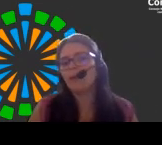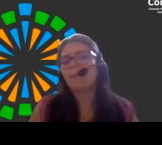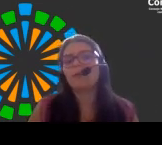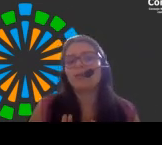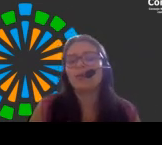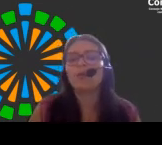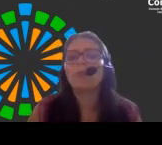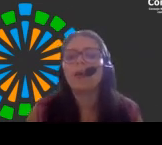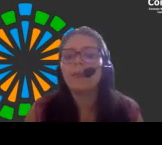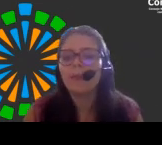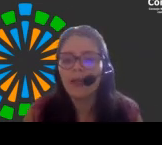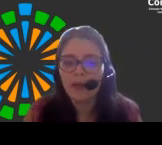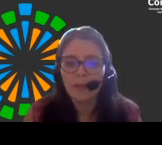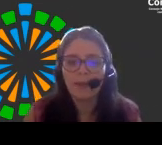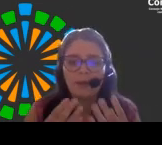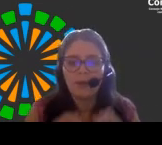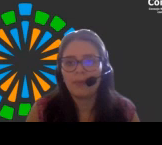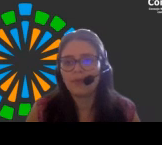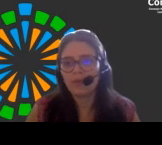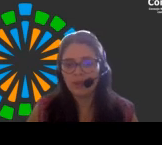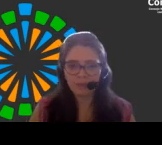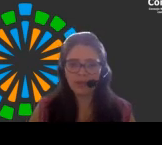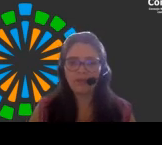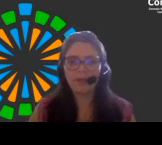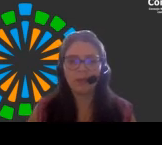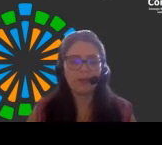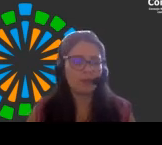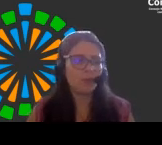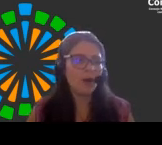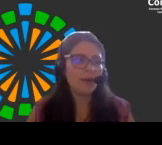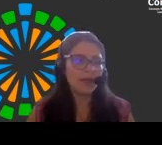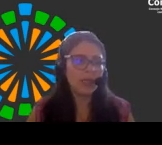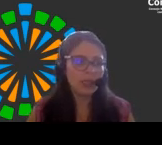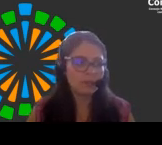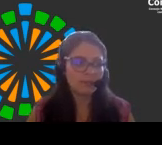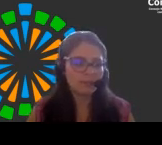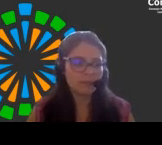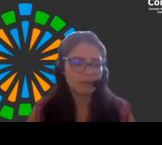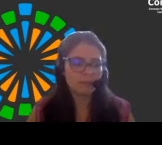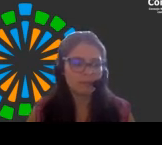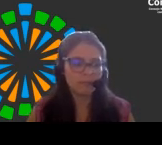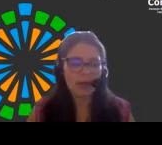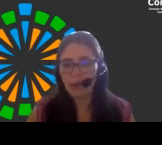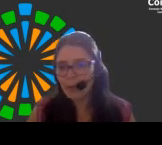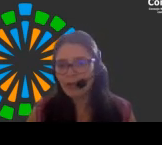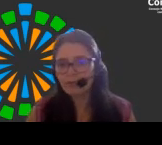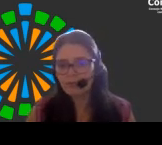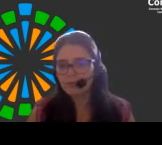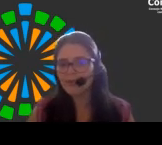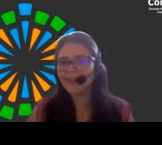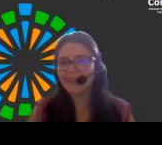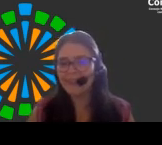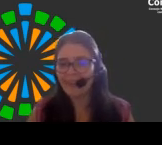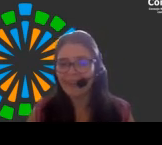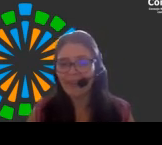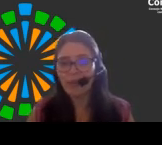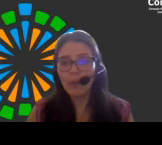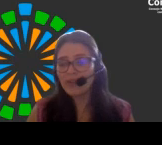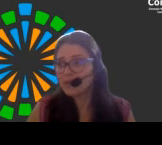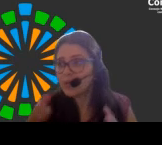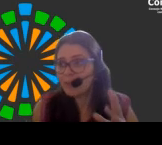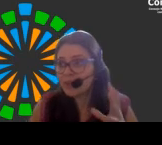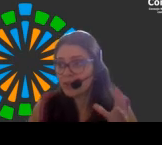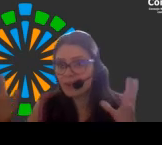lo básico Pero si yo ocupo adaptar algo para una persona en específico que solo va a venir a comer verdad